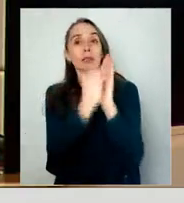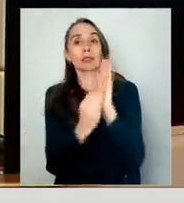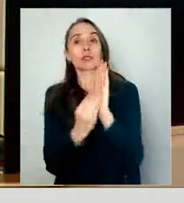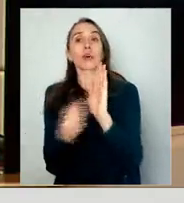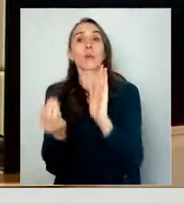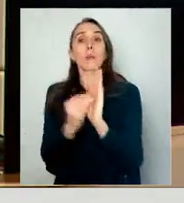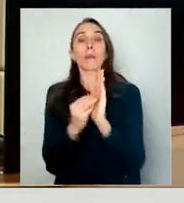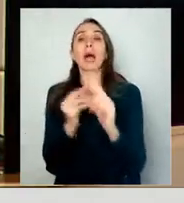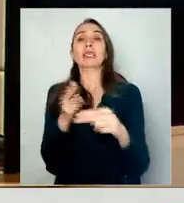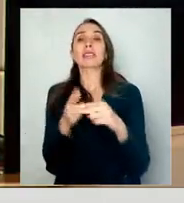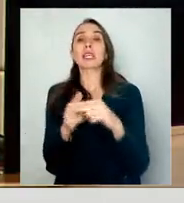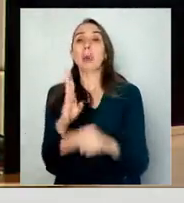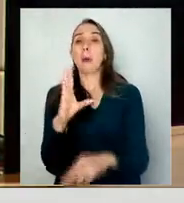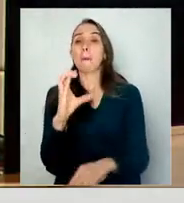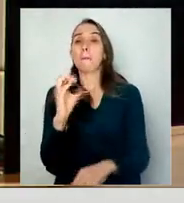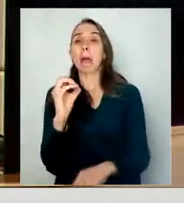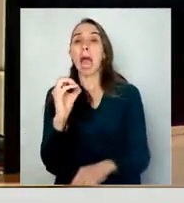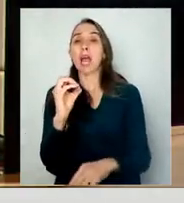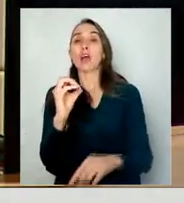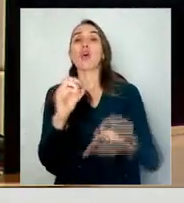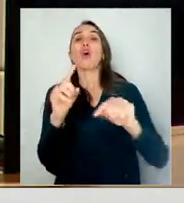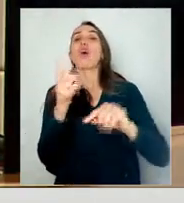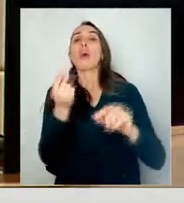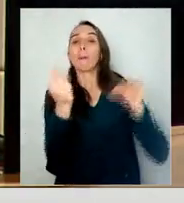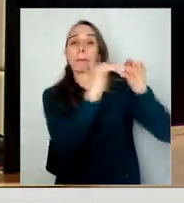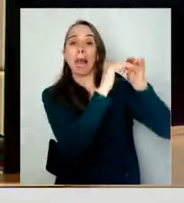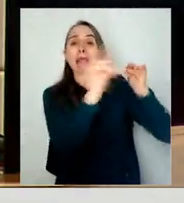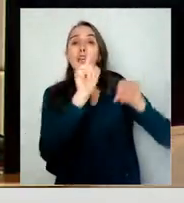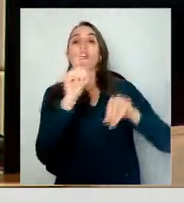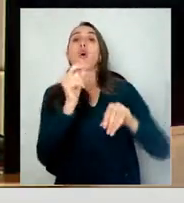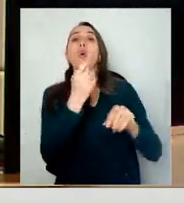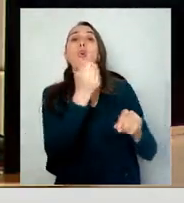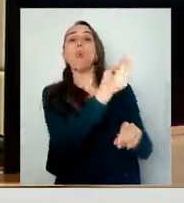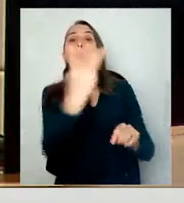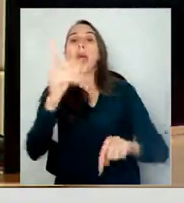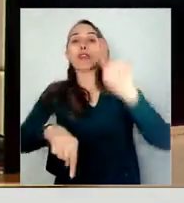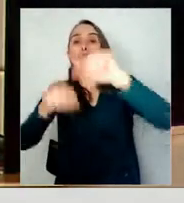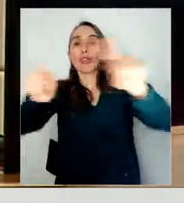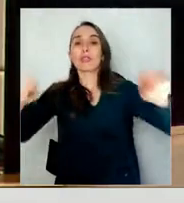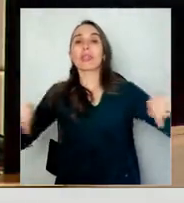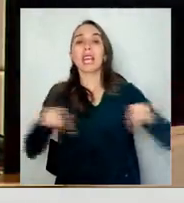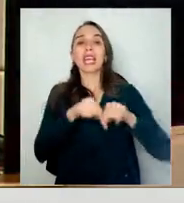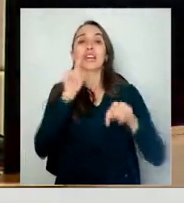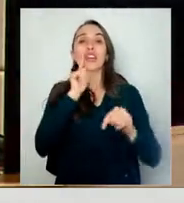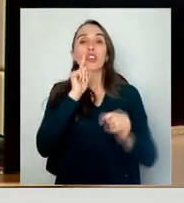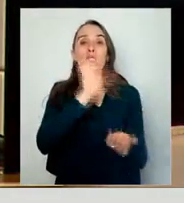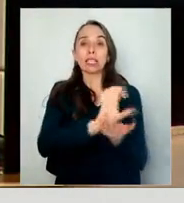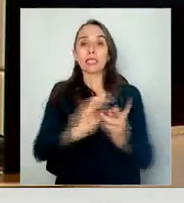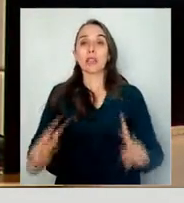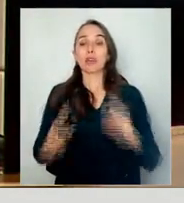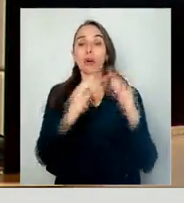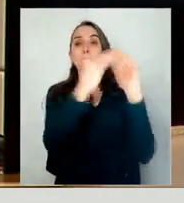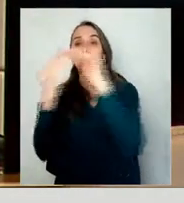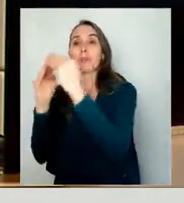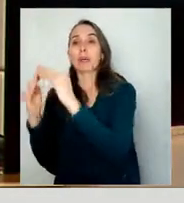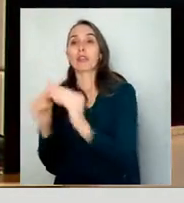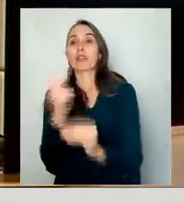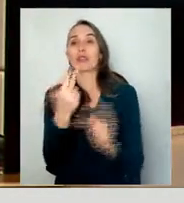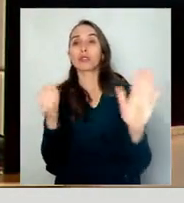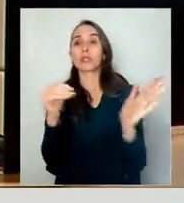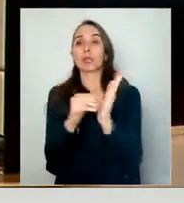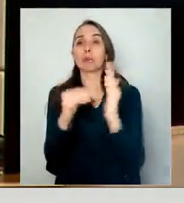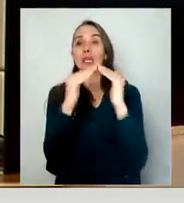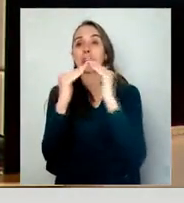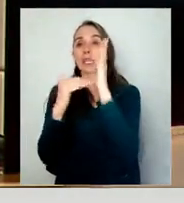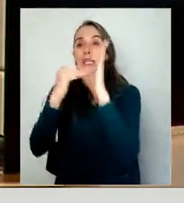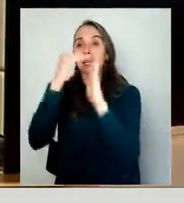suelo del Estado para asegurar el espacio que requiere cada proyecto habitacional y levantar 260,000 inmuebles entre 2022